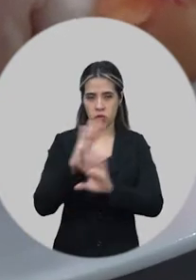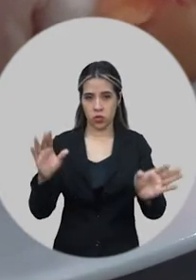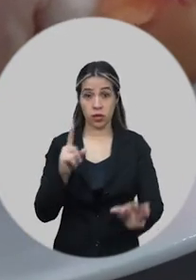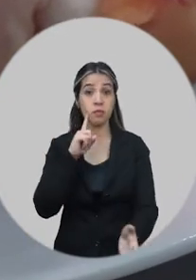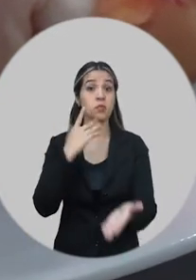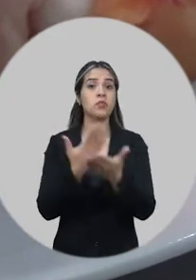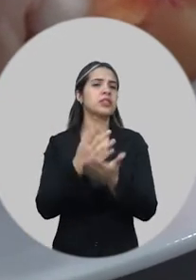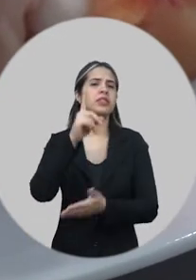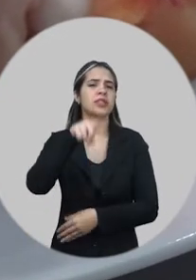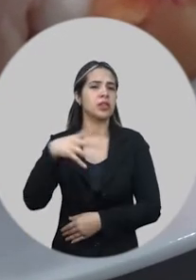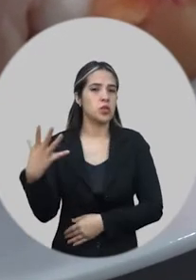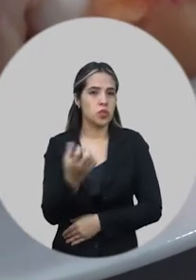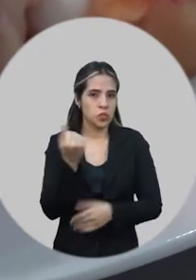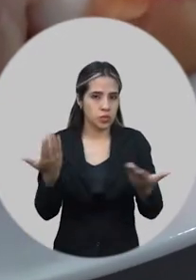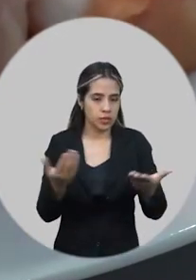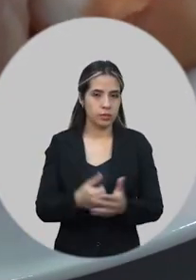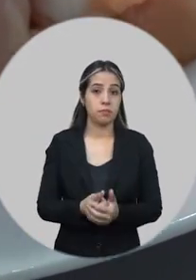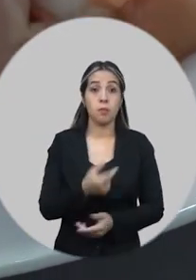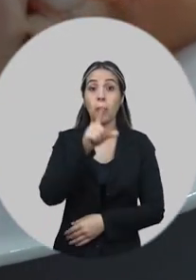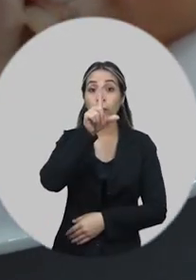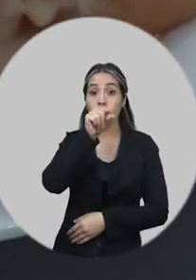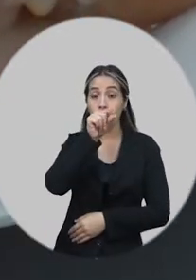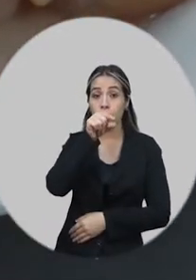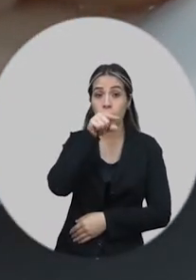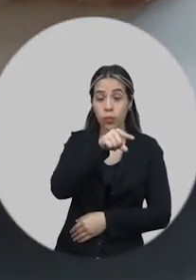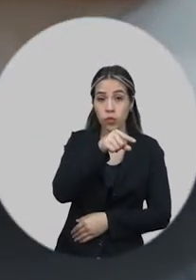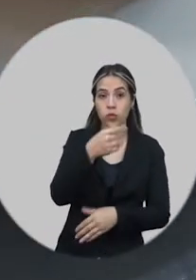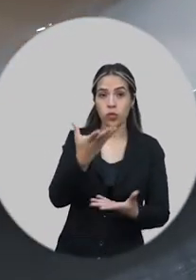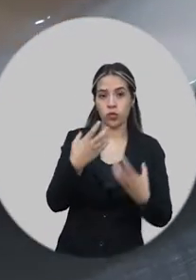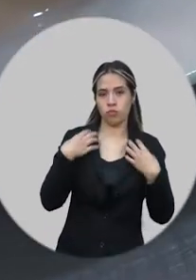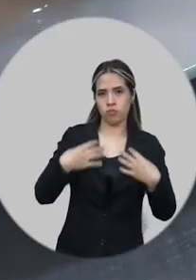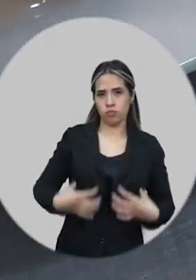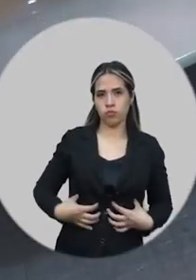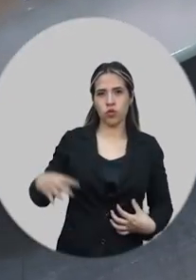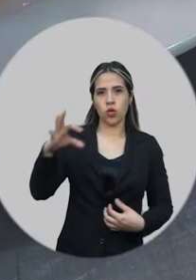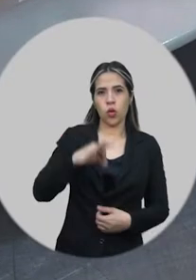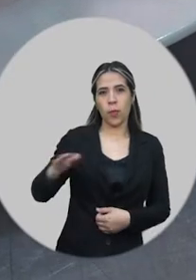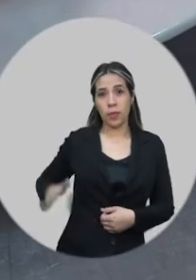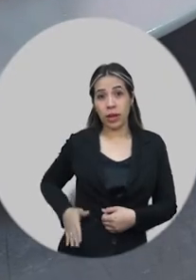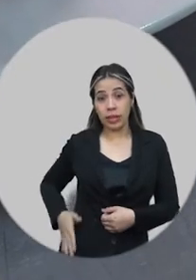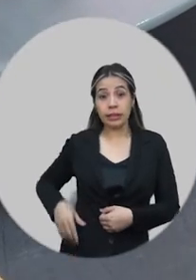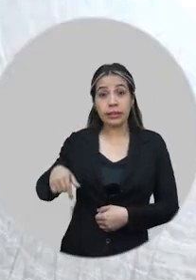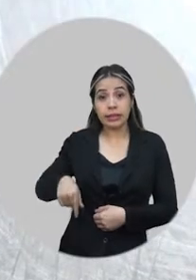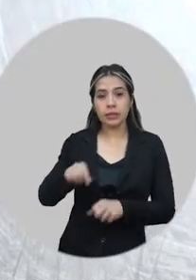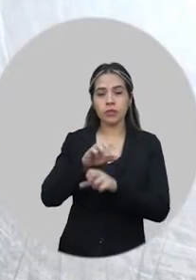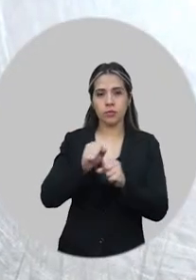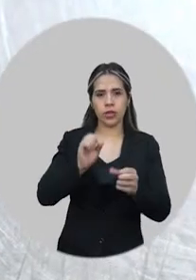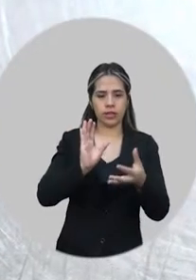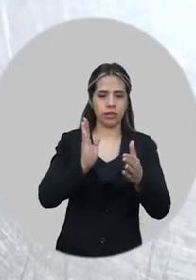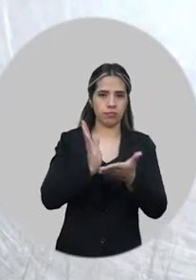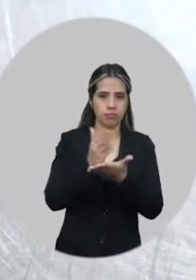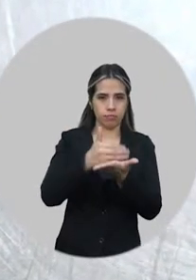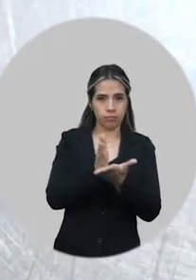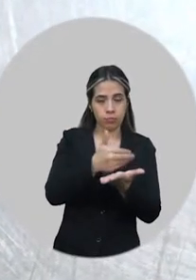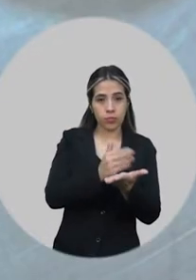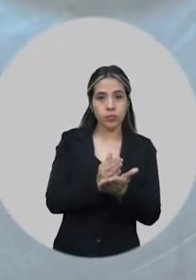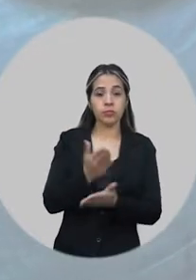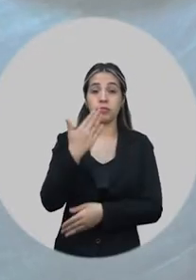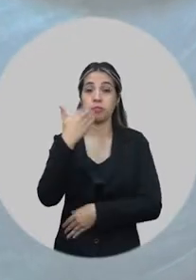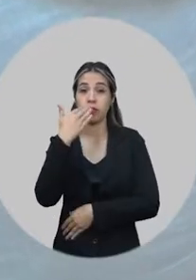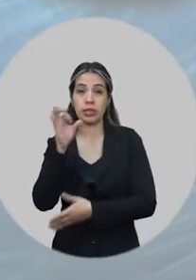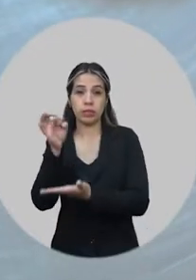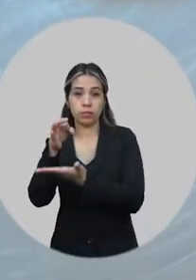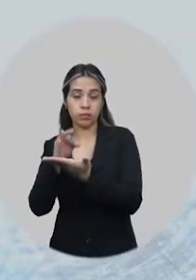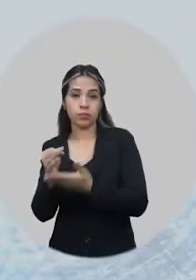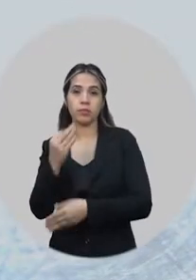es lo que vamos a utilizar. Vamos a utilizar pollo, muslito o pechuga cortado en trozos, pimienta en grano,